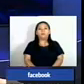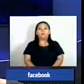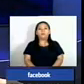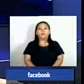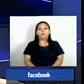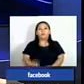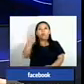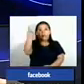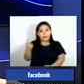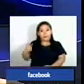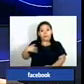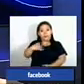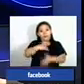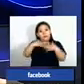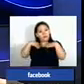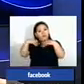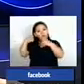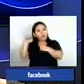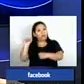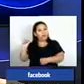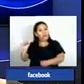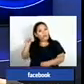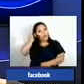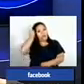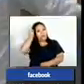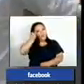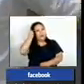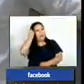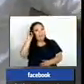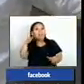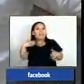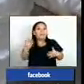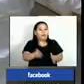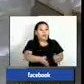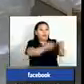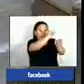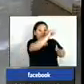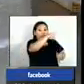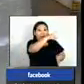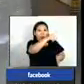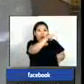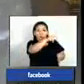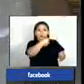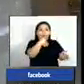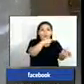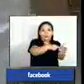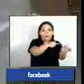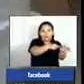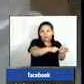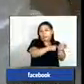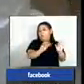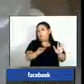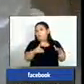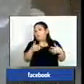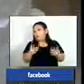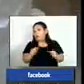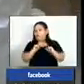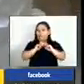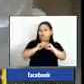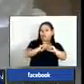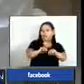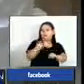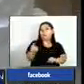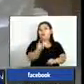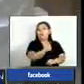El ministro de Salud, Francisco Alaví, reaccionó a la denuncia de la Procuraduría para la Defensa de los Derechos Humanos sobre los decesos por